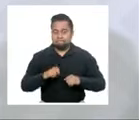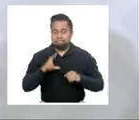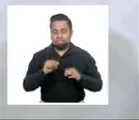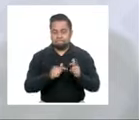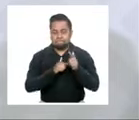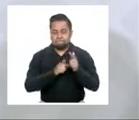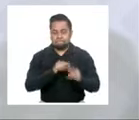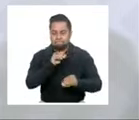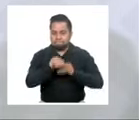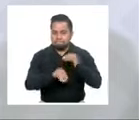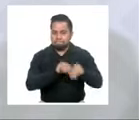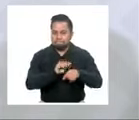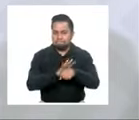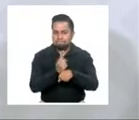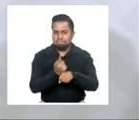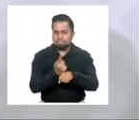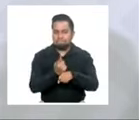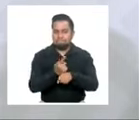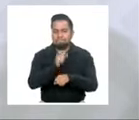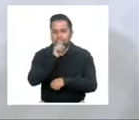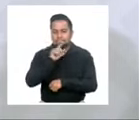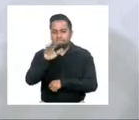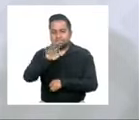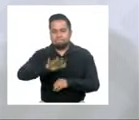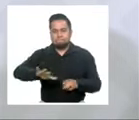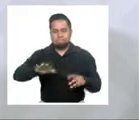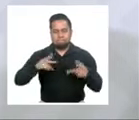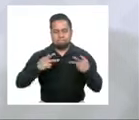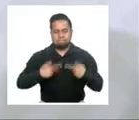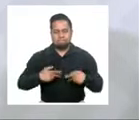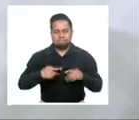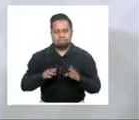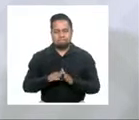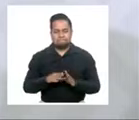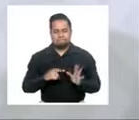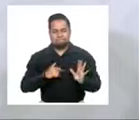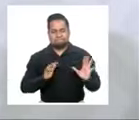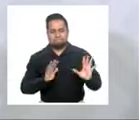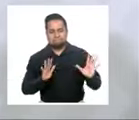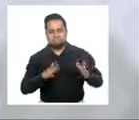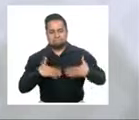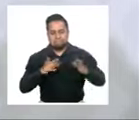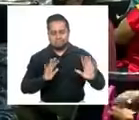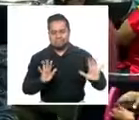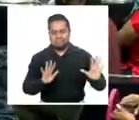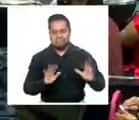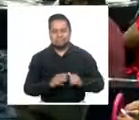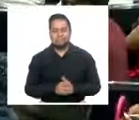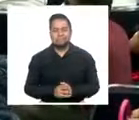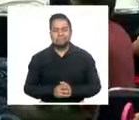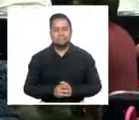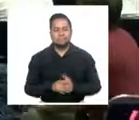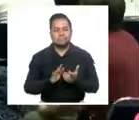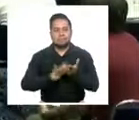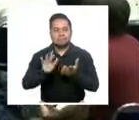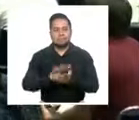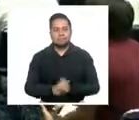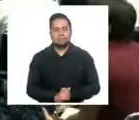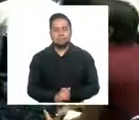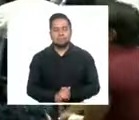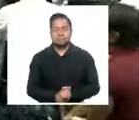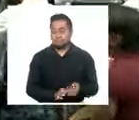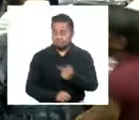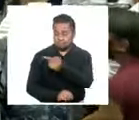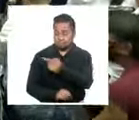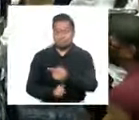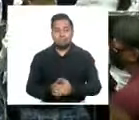ocurriendo, porque también la ciudadanía desconfía de estos órganos. Muchas gracias. Sí,